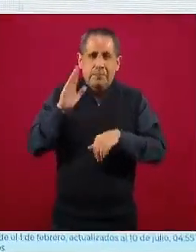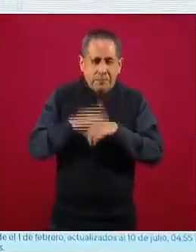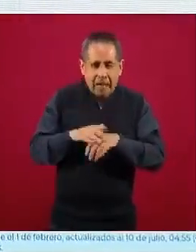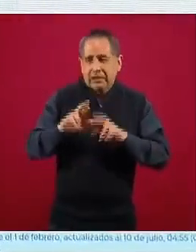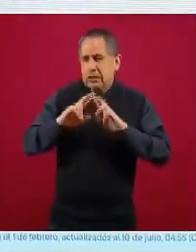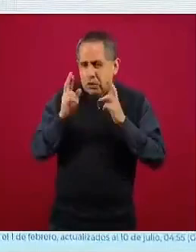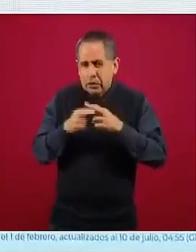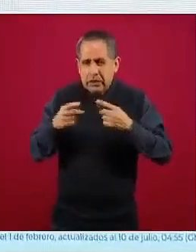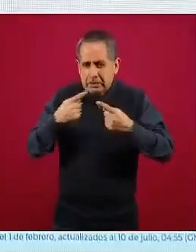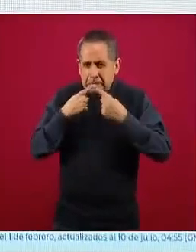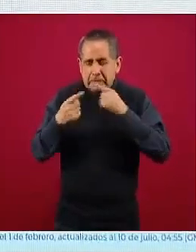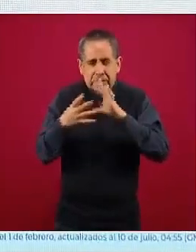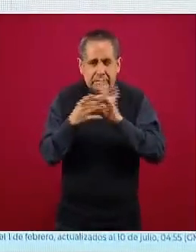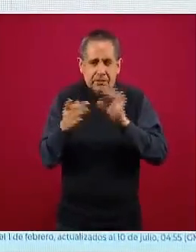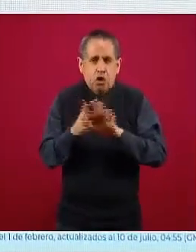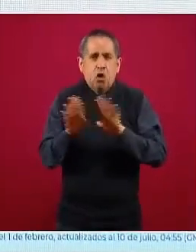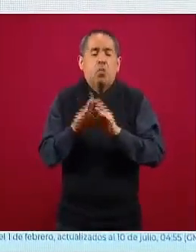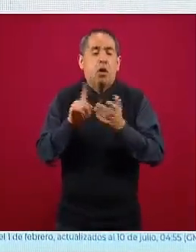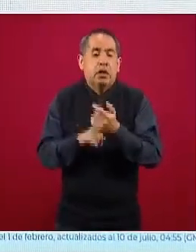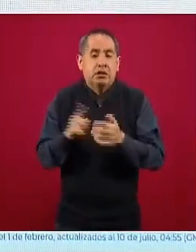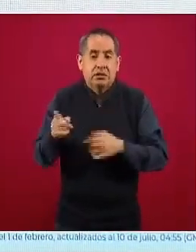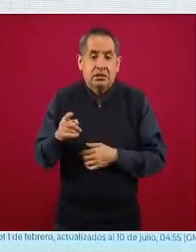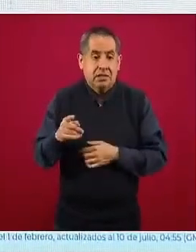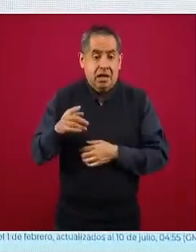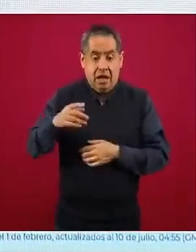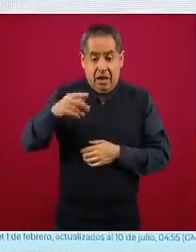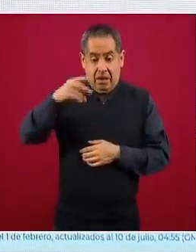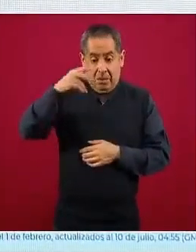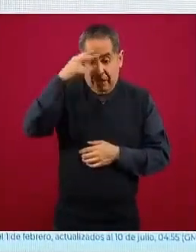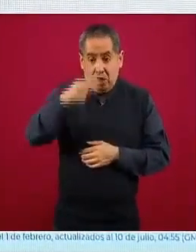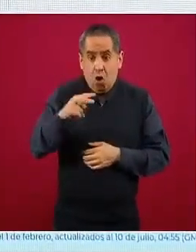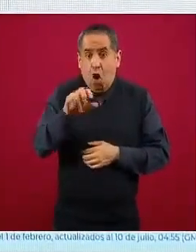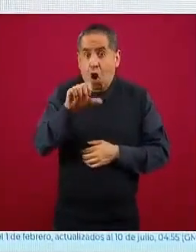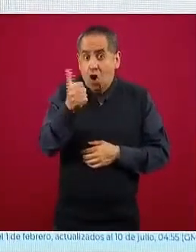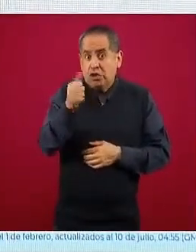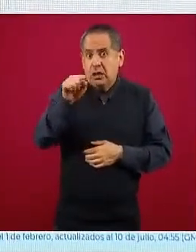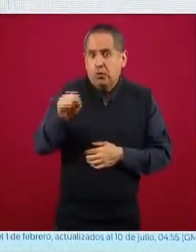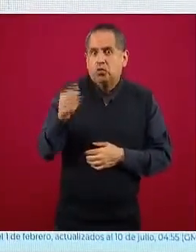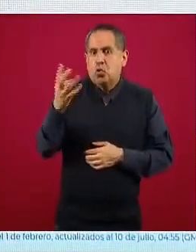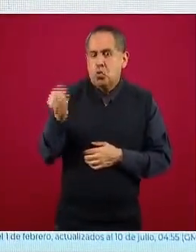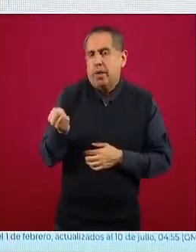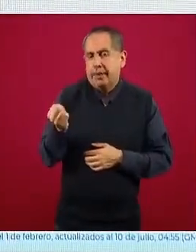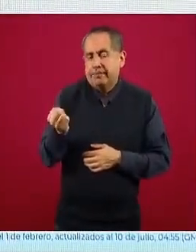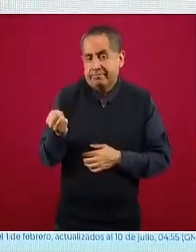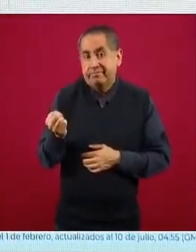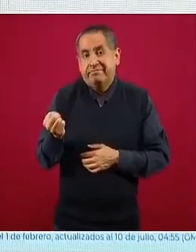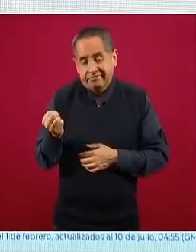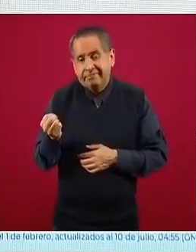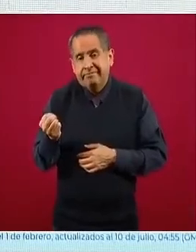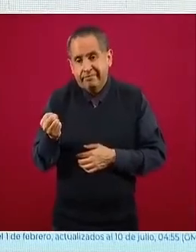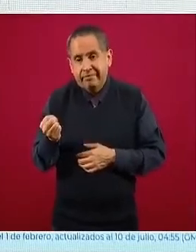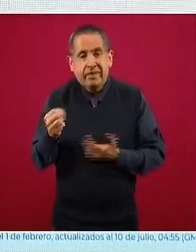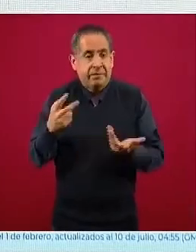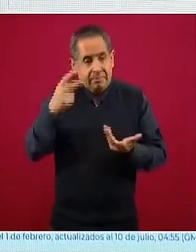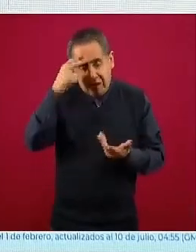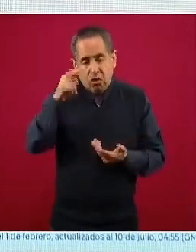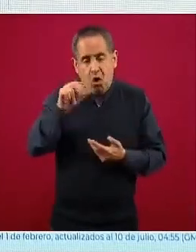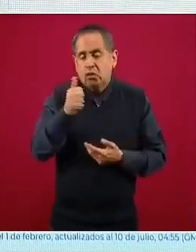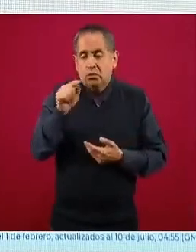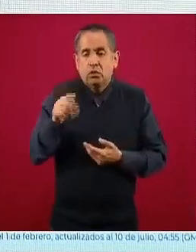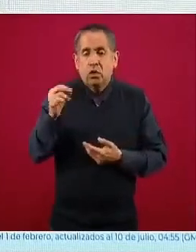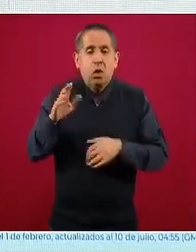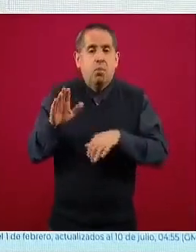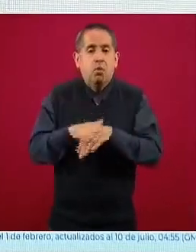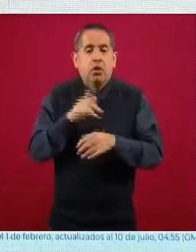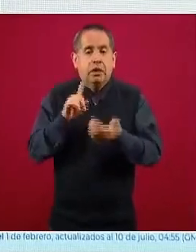sesiones para comentar al respecto. México tiene arriba de 11.9 y esto hemos dicho una y otra vez que tiene que ver con